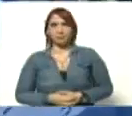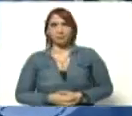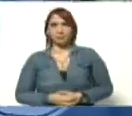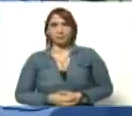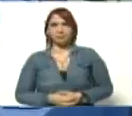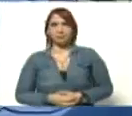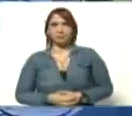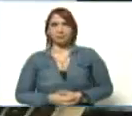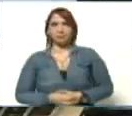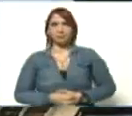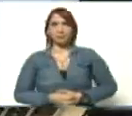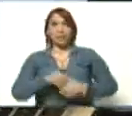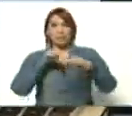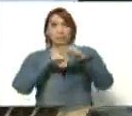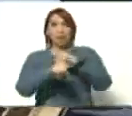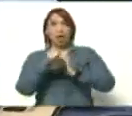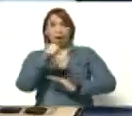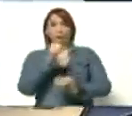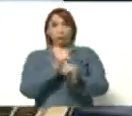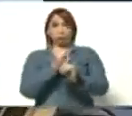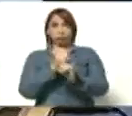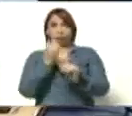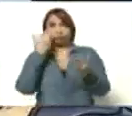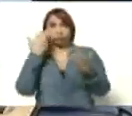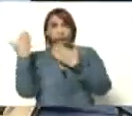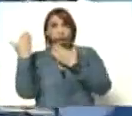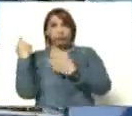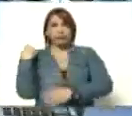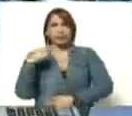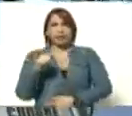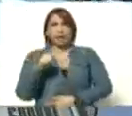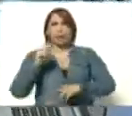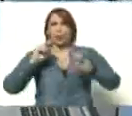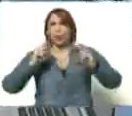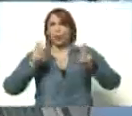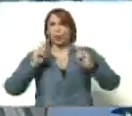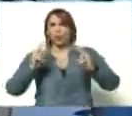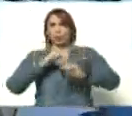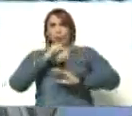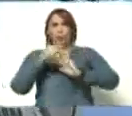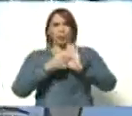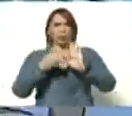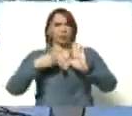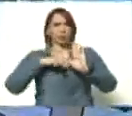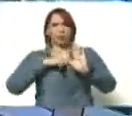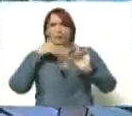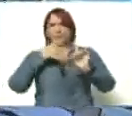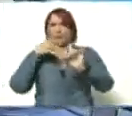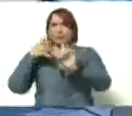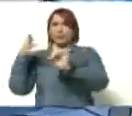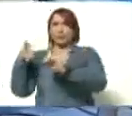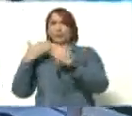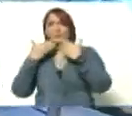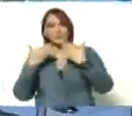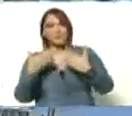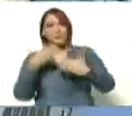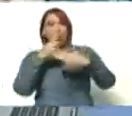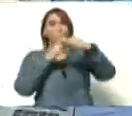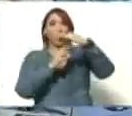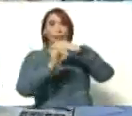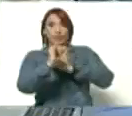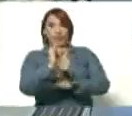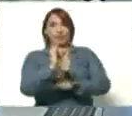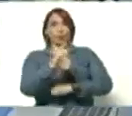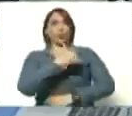Dentro de esta plataforma tenemos un contenido muy completo para nuestra formación. Bueno, gracias. Fíjense, la UNETI,